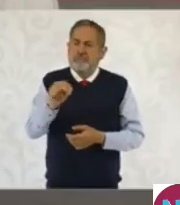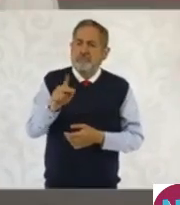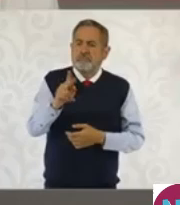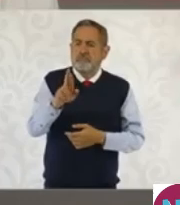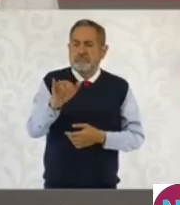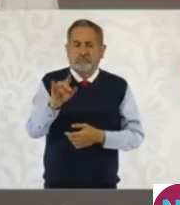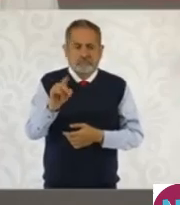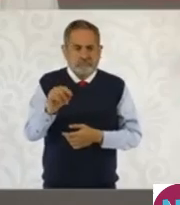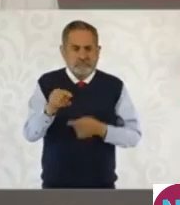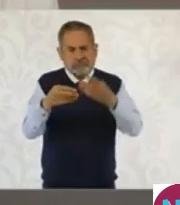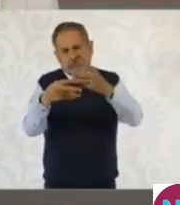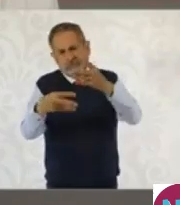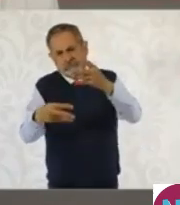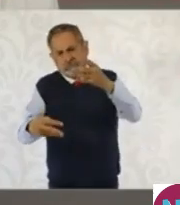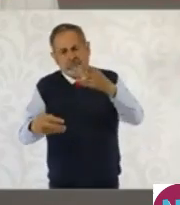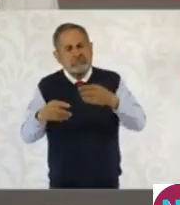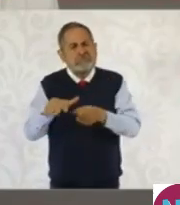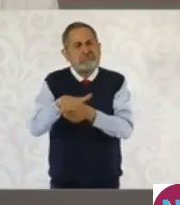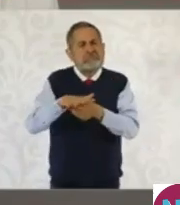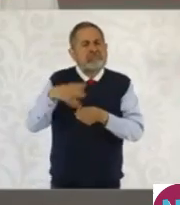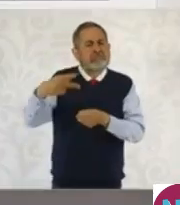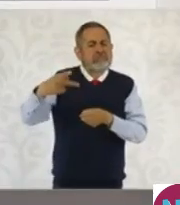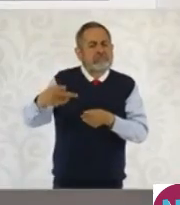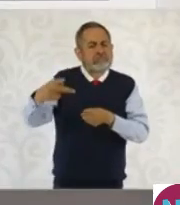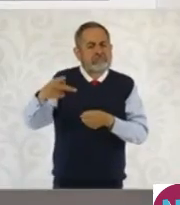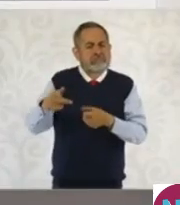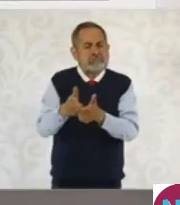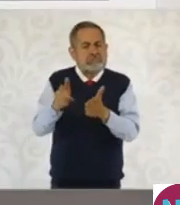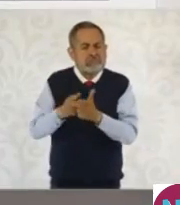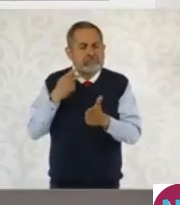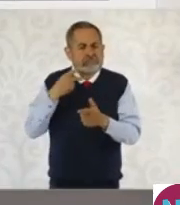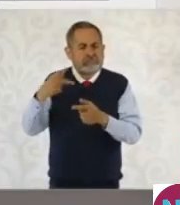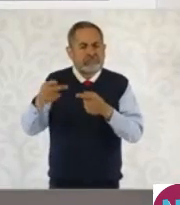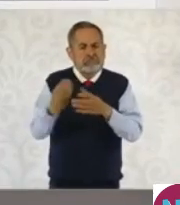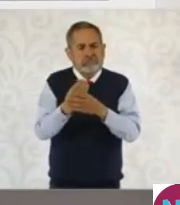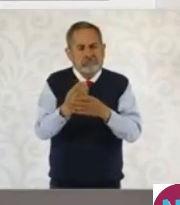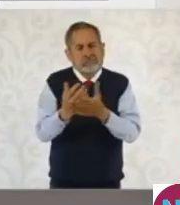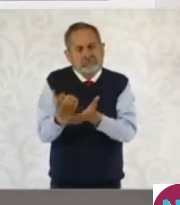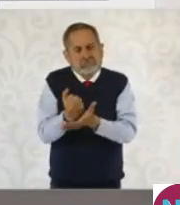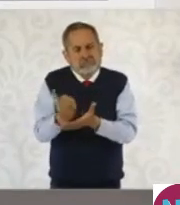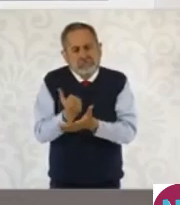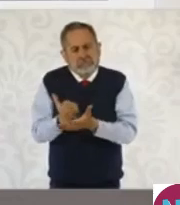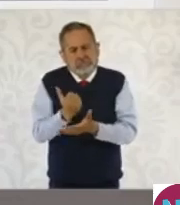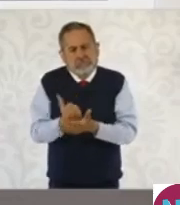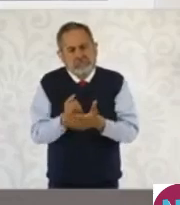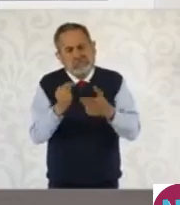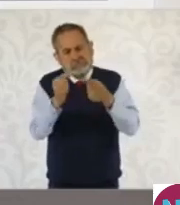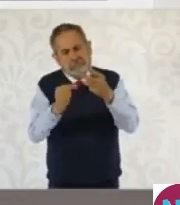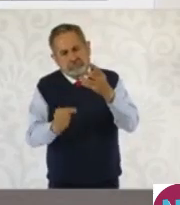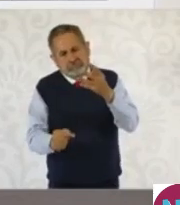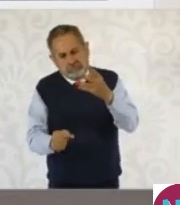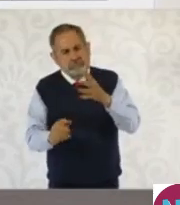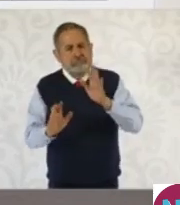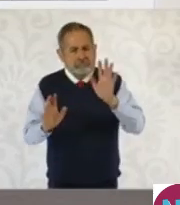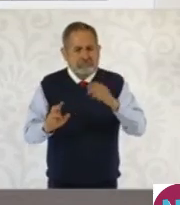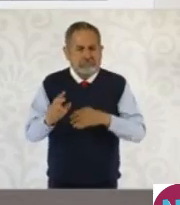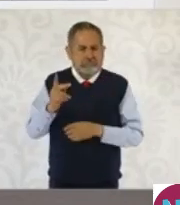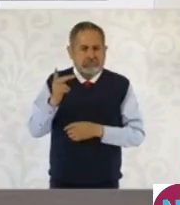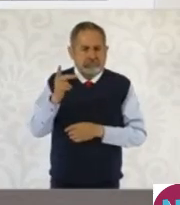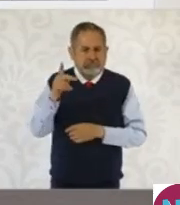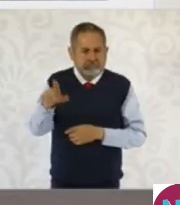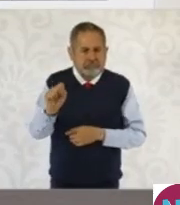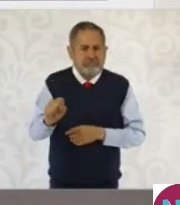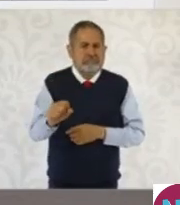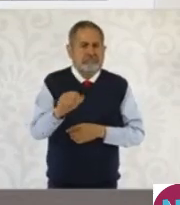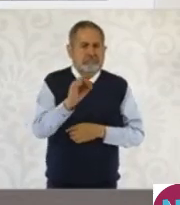Y había muchísimos partidos locales que ganaron en aquella ocasión. El PES, Fuerza